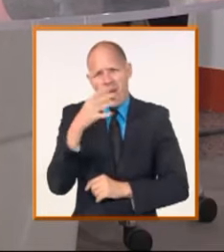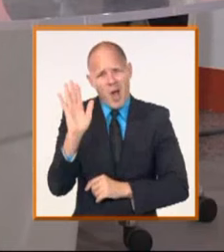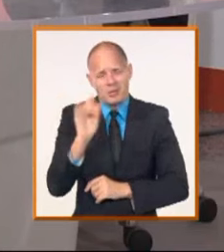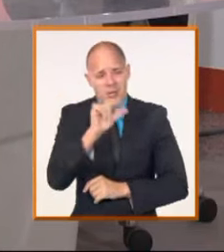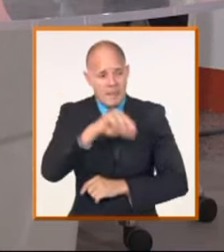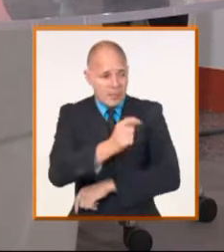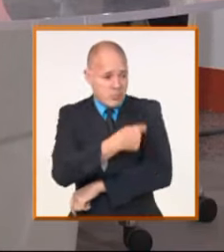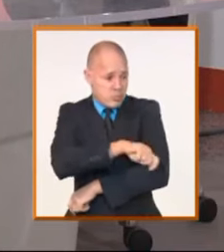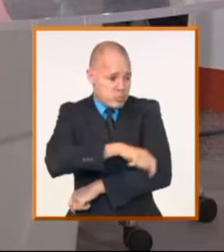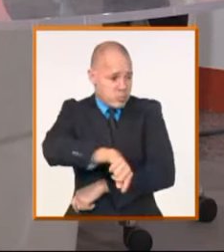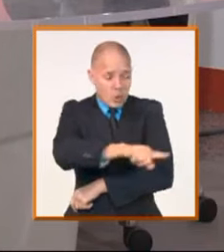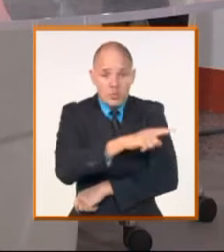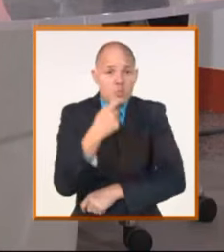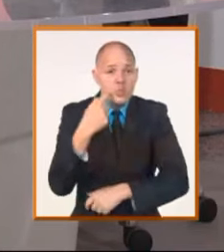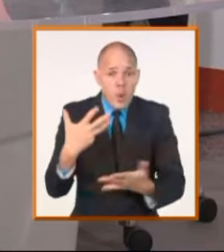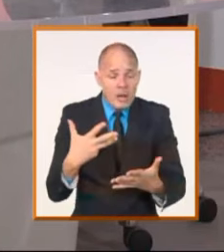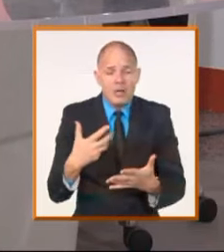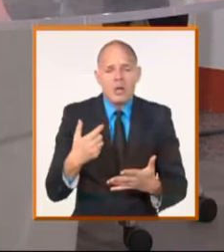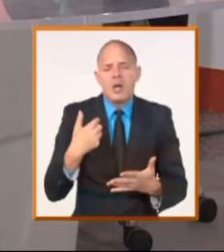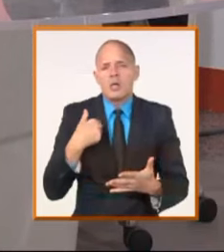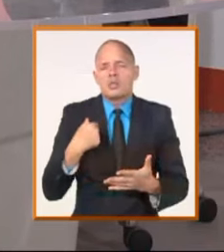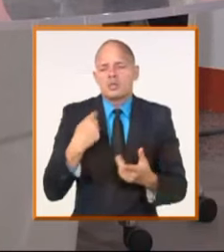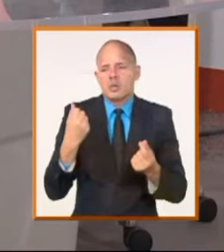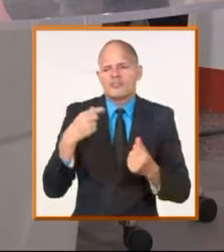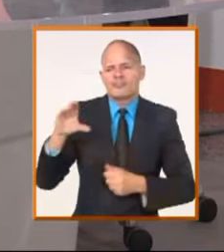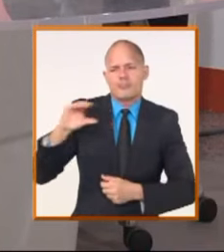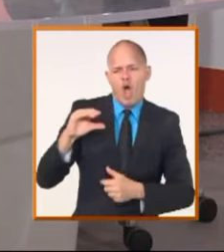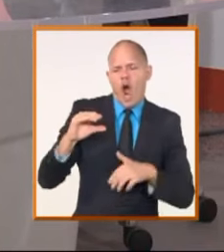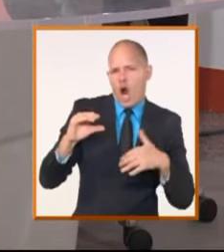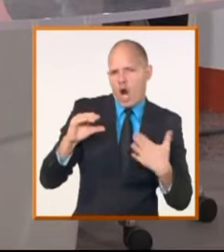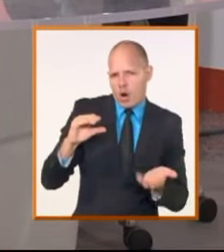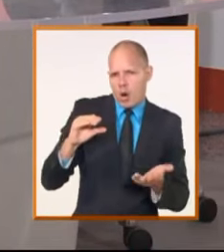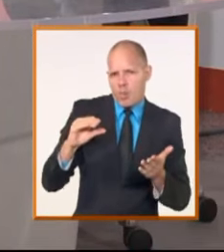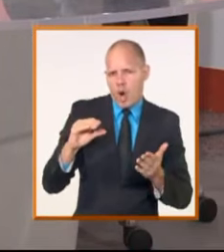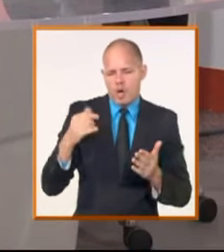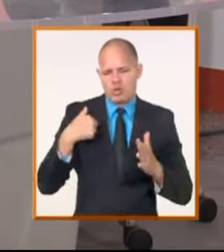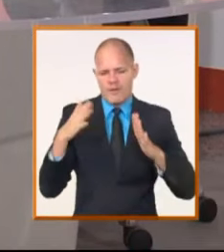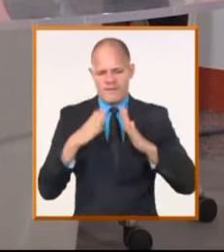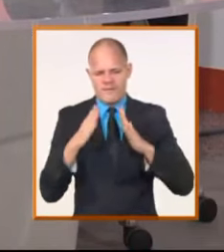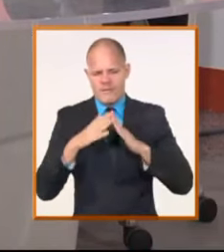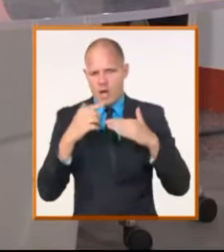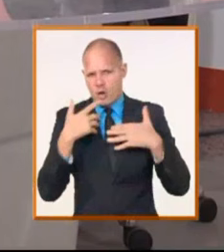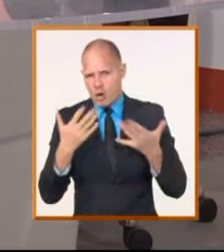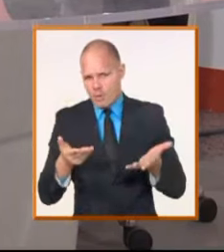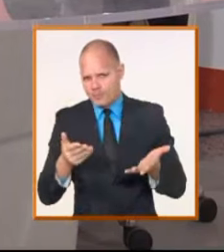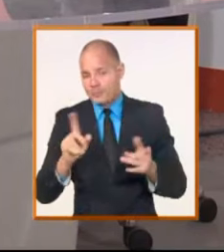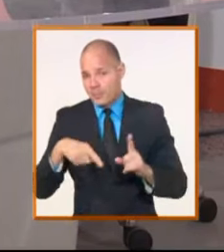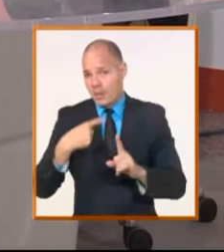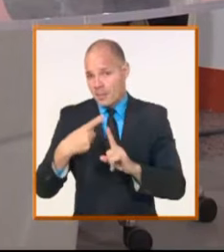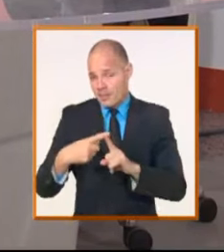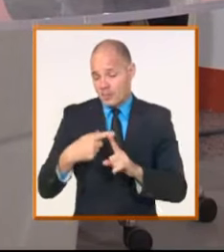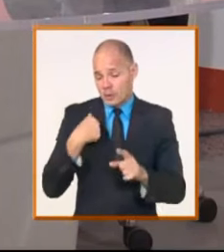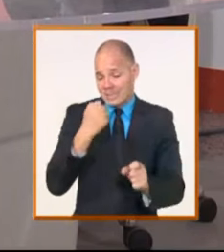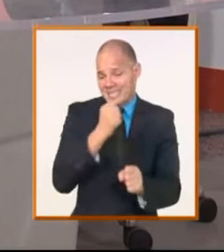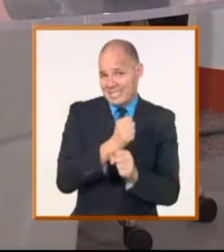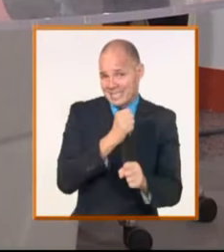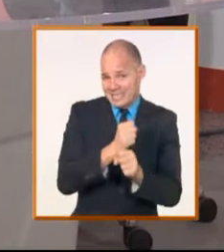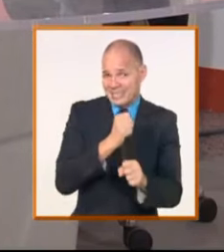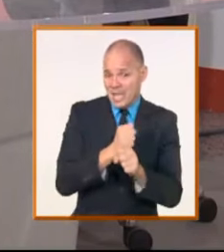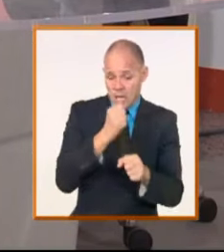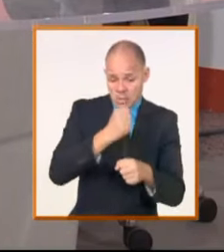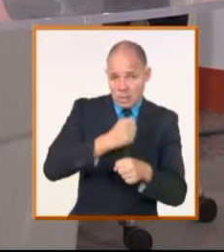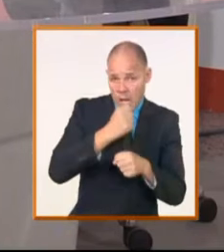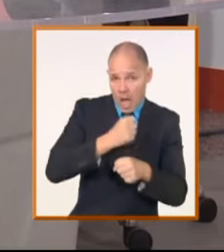o hay tantos empleos creados o tanta tasa de desempleo. Hay que ver, uno, la calidad del empleo, le hace el nivel de ingreso con respecto a los